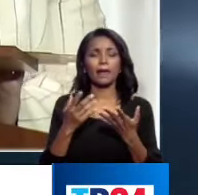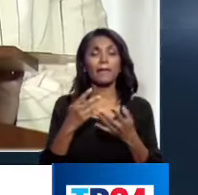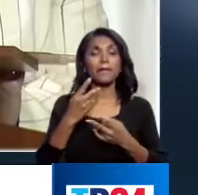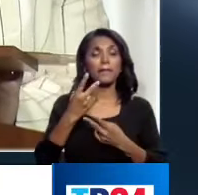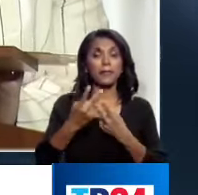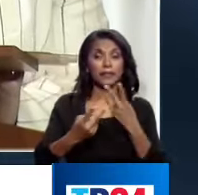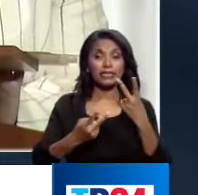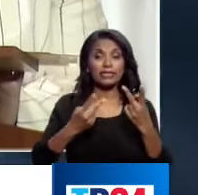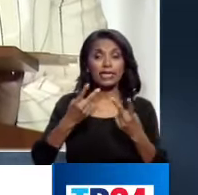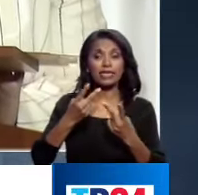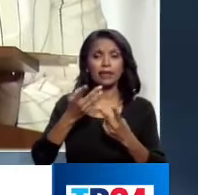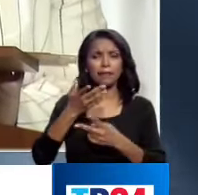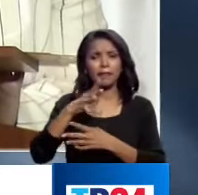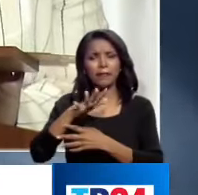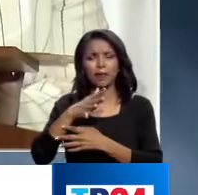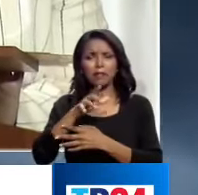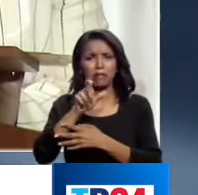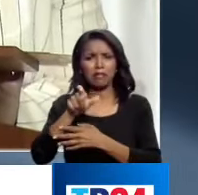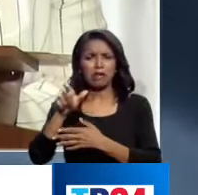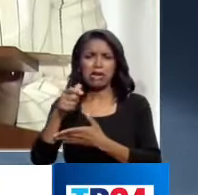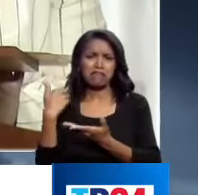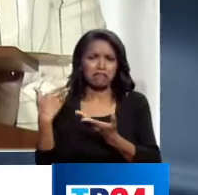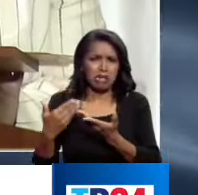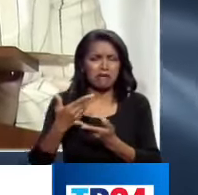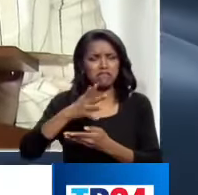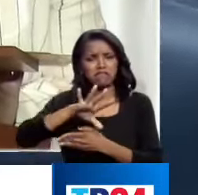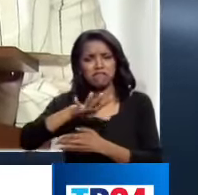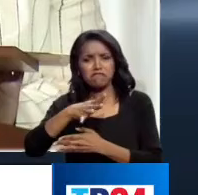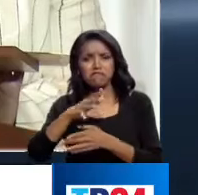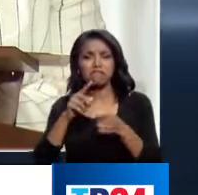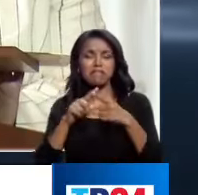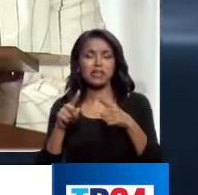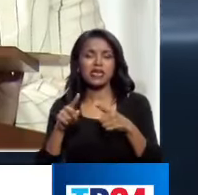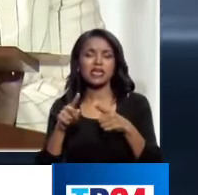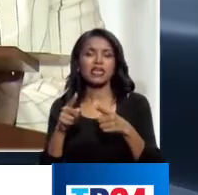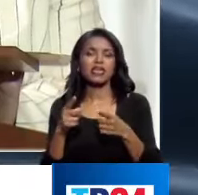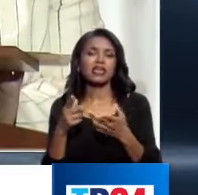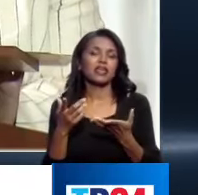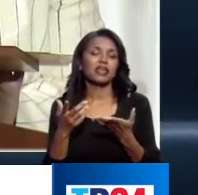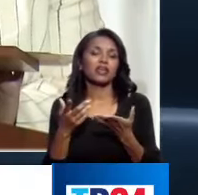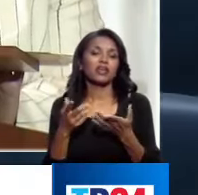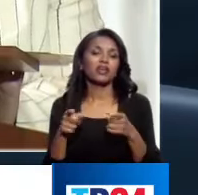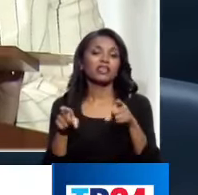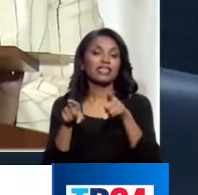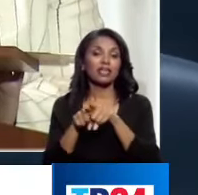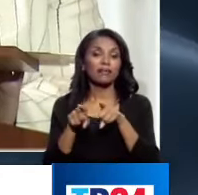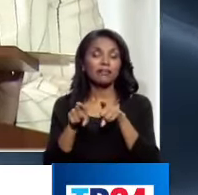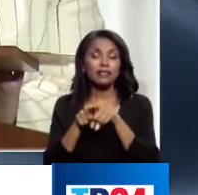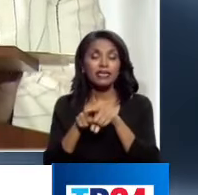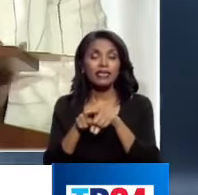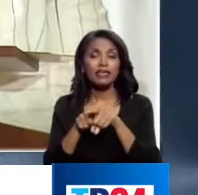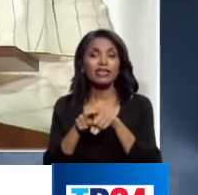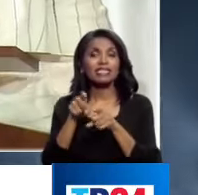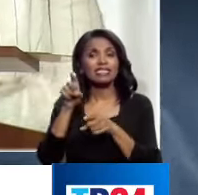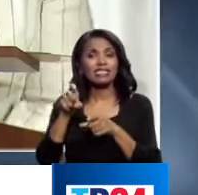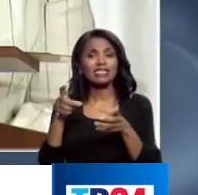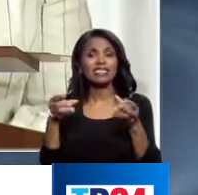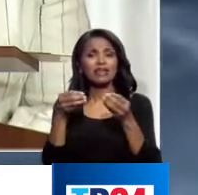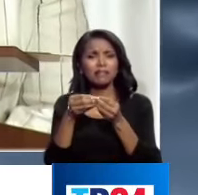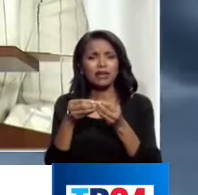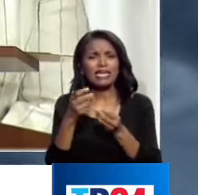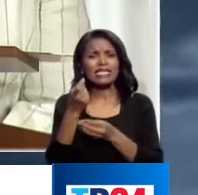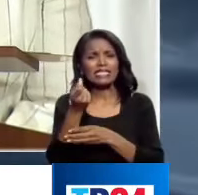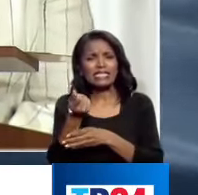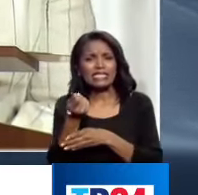de visitantes. Sin embargo, los entendidos hablan de que hay que invertir, como usted bien lo menciona, y traer